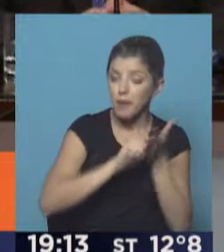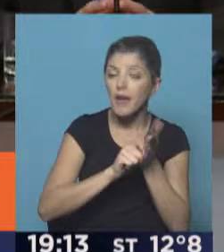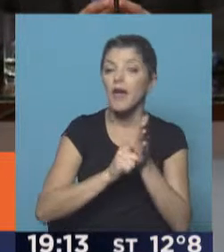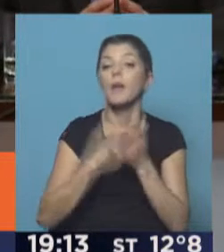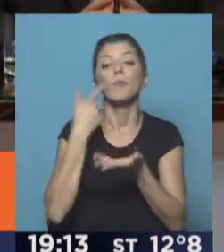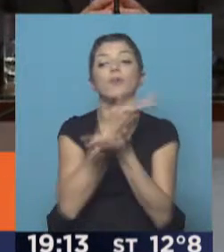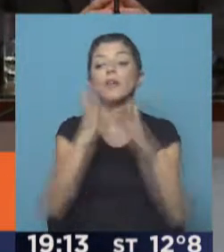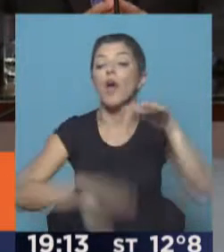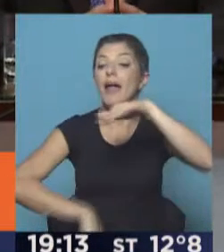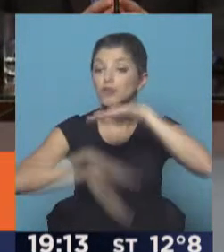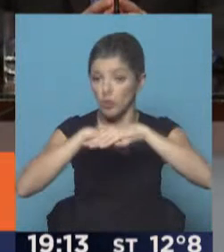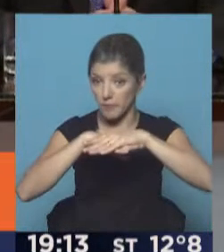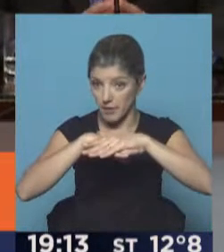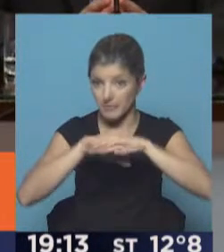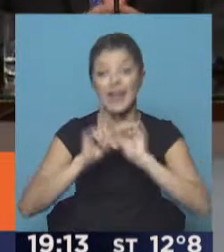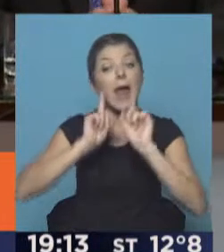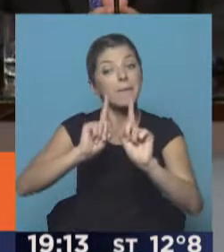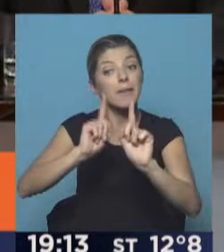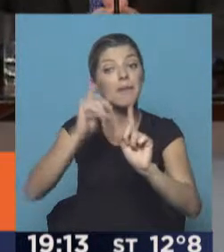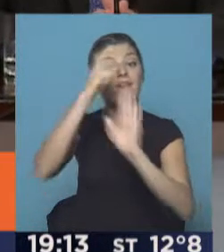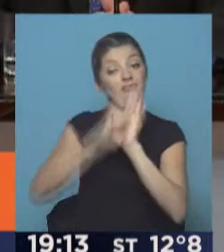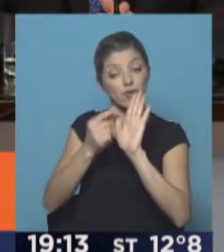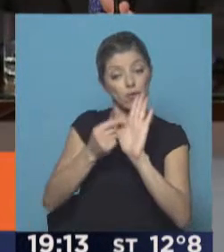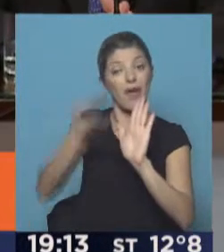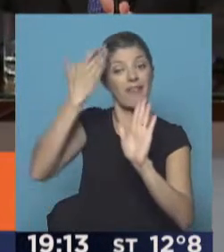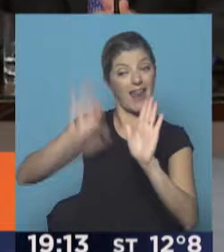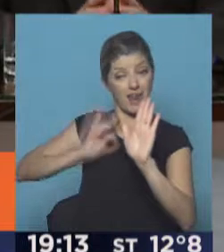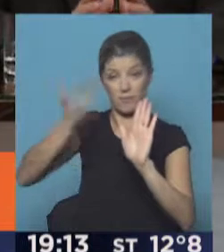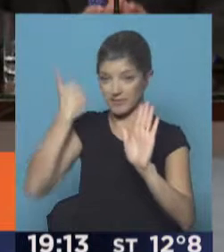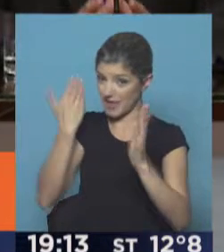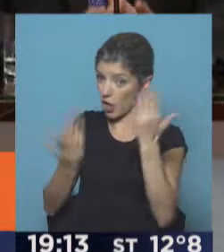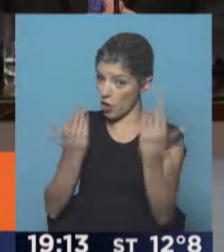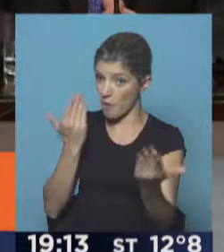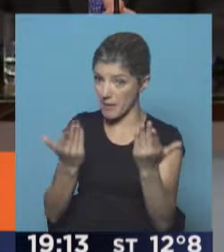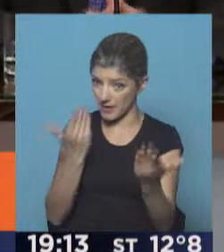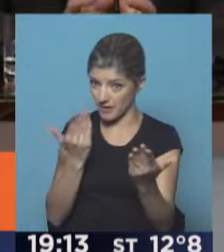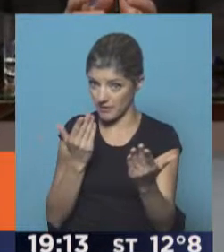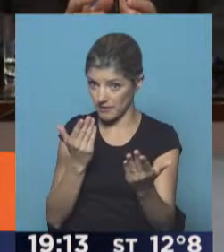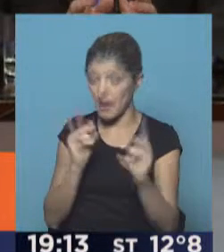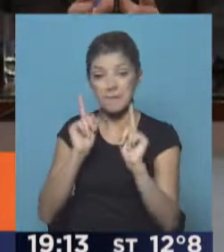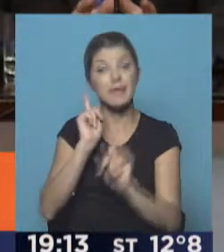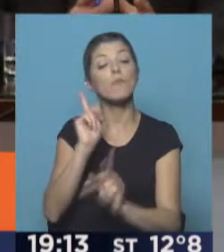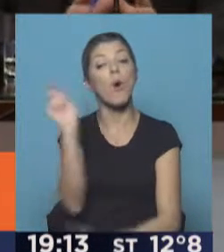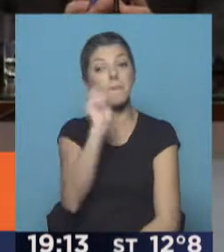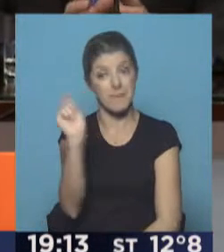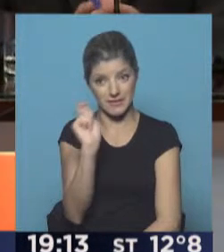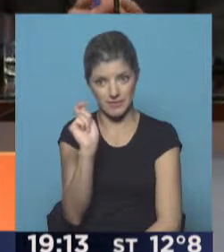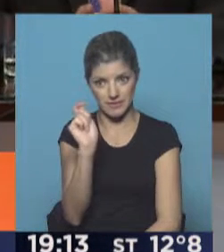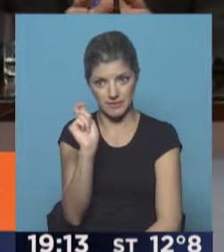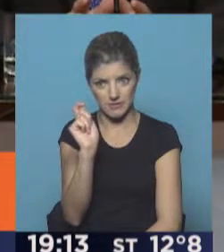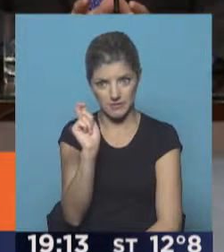lo menciono, sobre la misma factura que pagó el año pasado. En el mismo bimestre del año pasado no va a pagar más